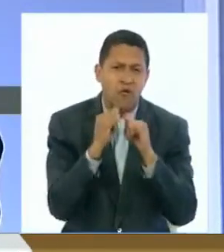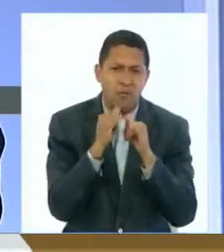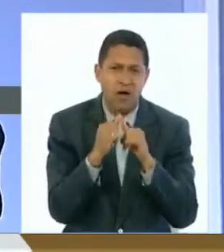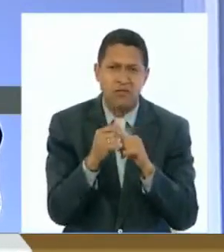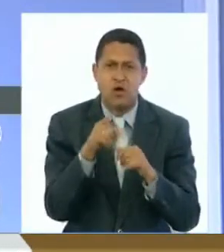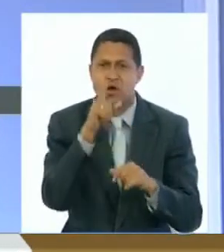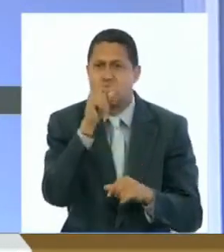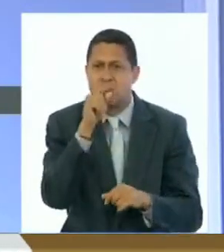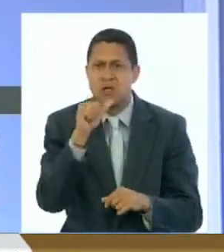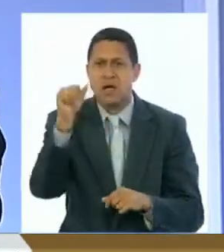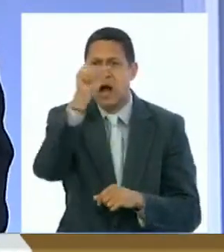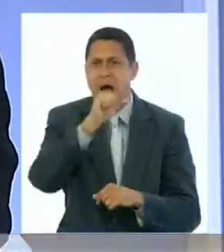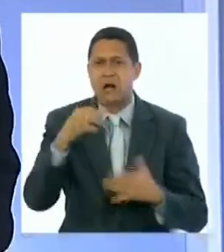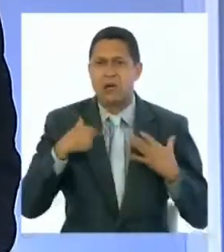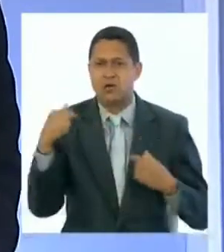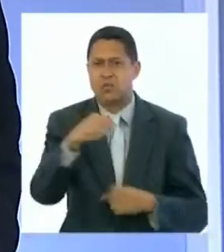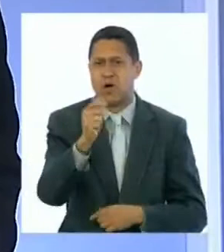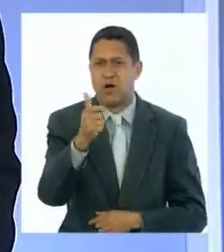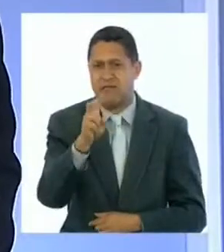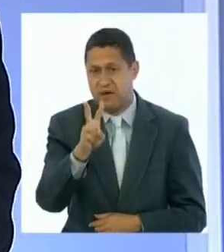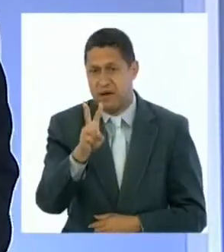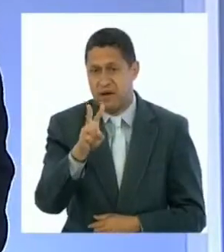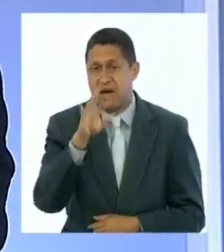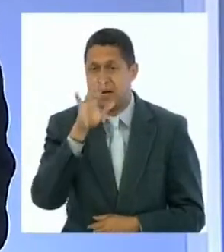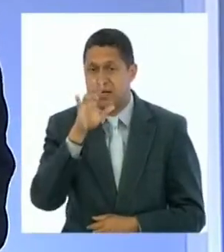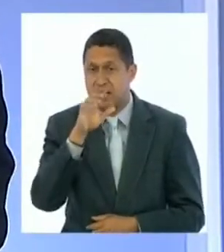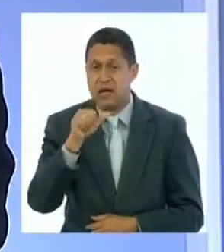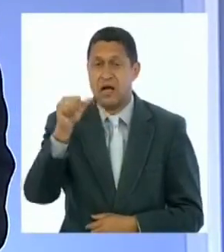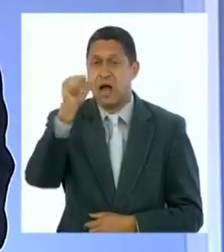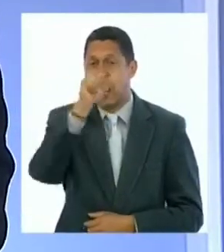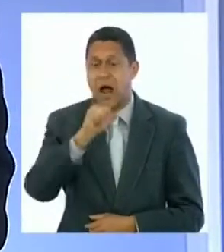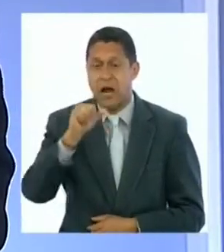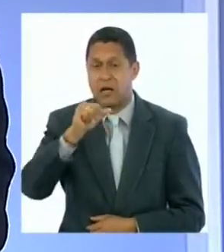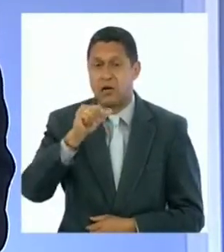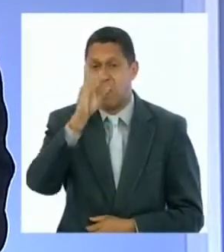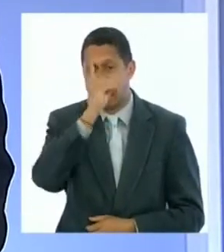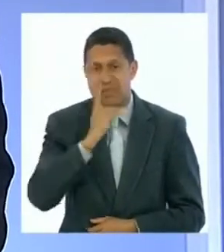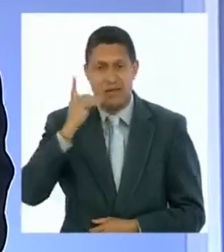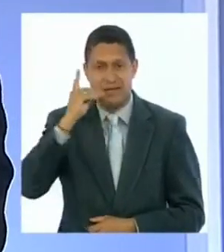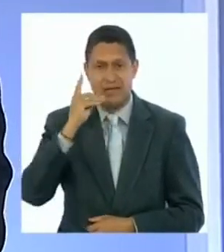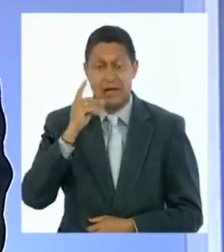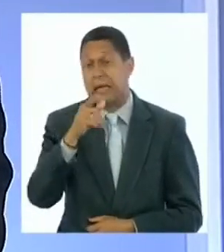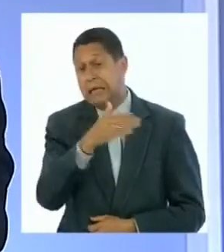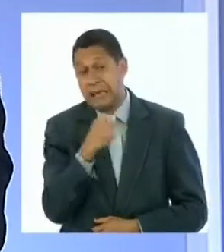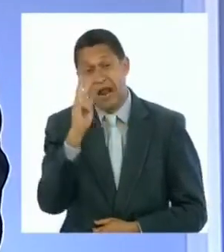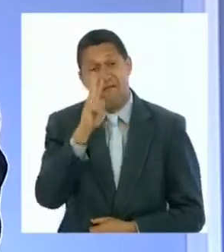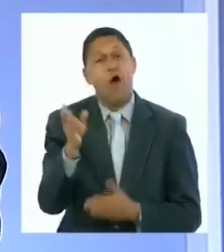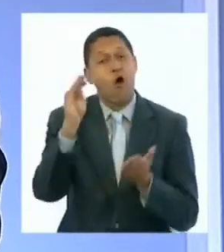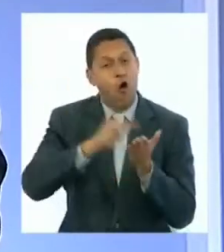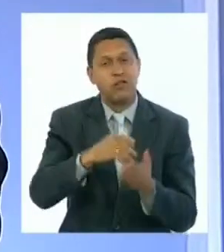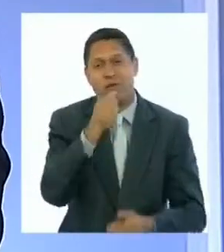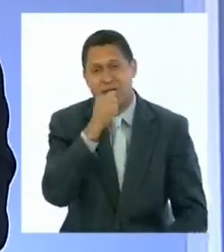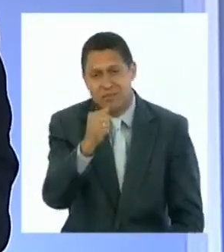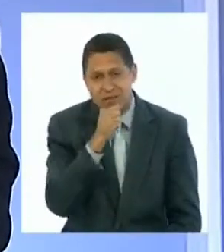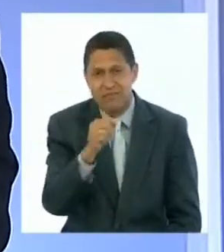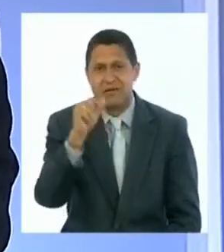hacen a través de Twitter como @salud_gb, por Instagram como @danielajsalas, y si quiere ver esta entrevista otra vez,